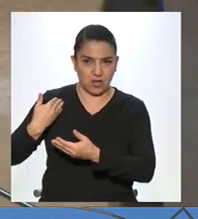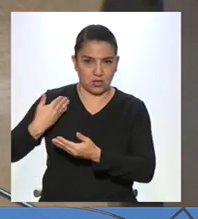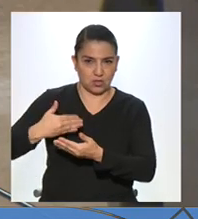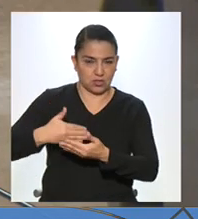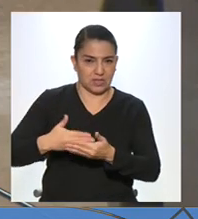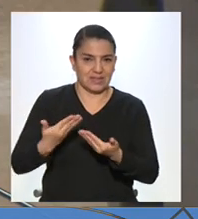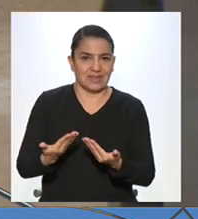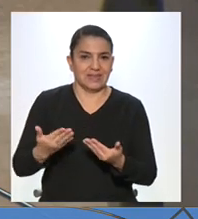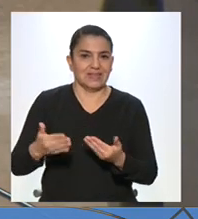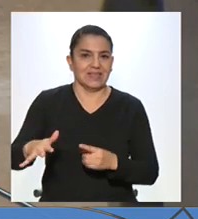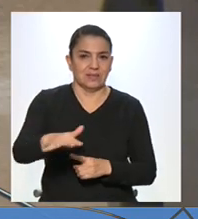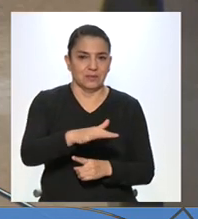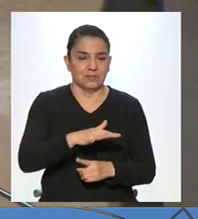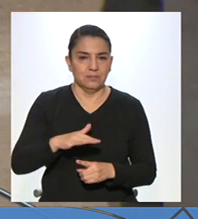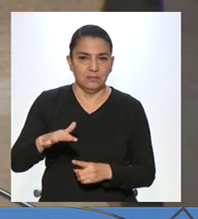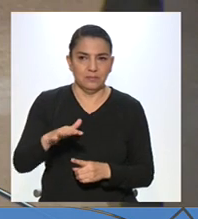cual